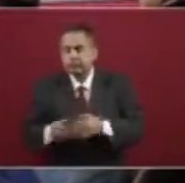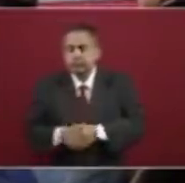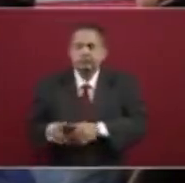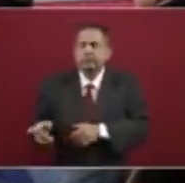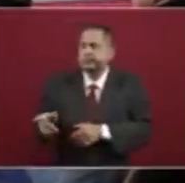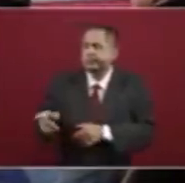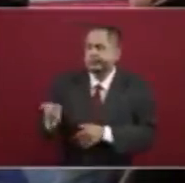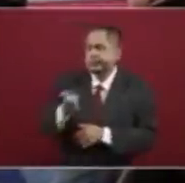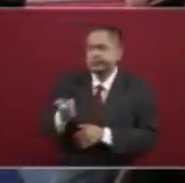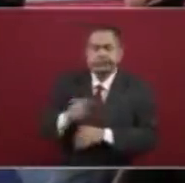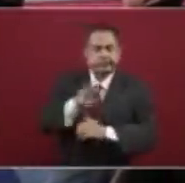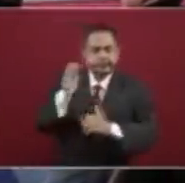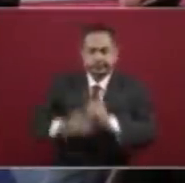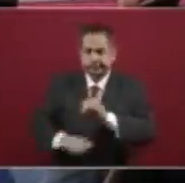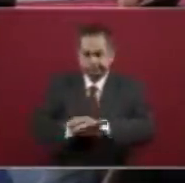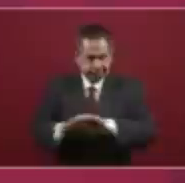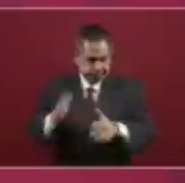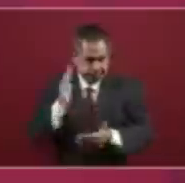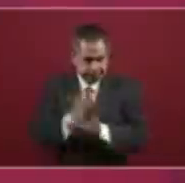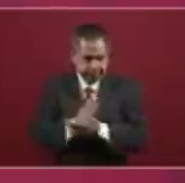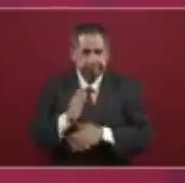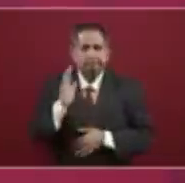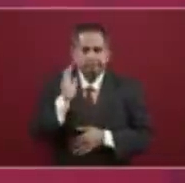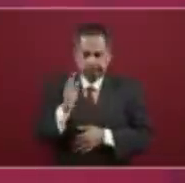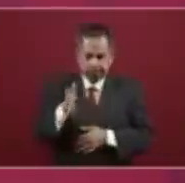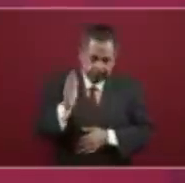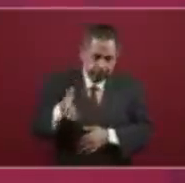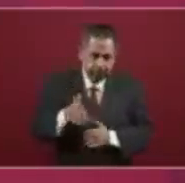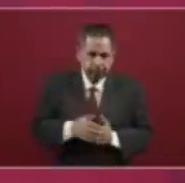termina. Ya hay una